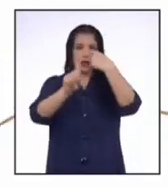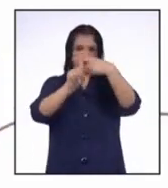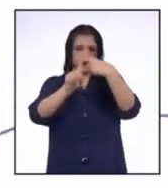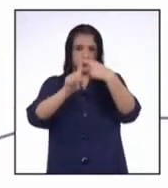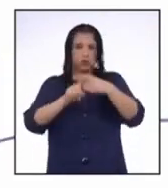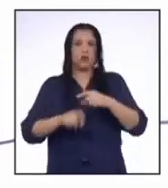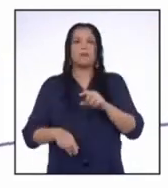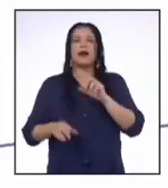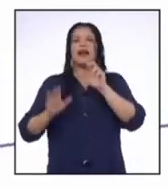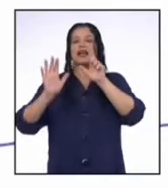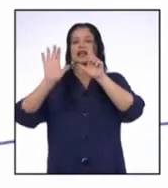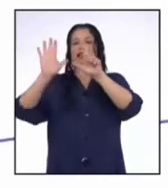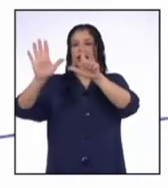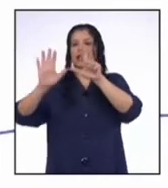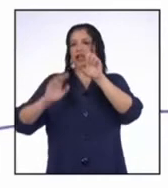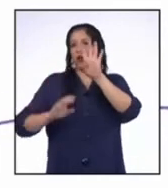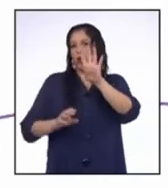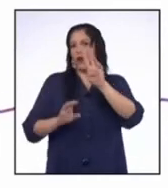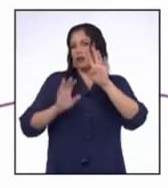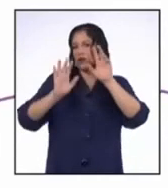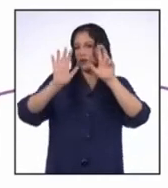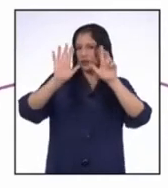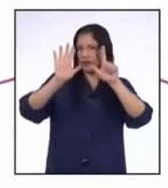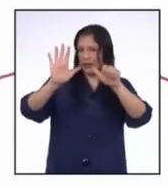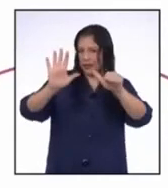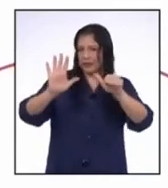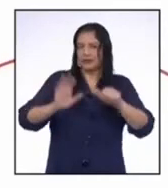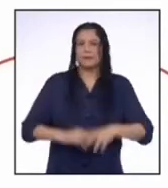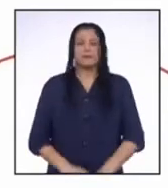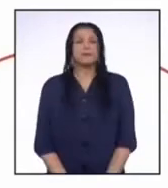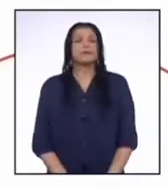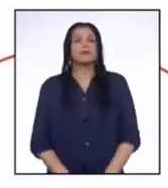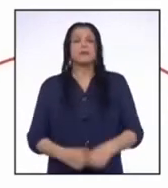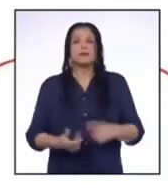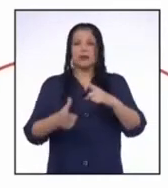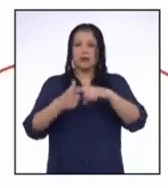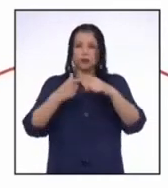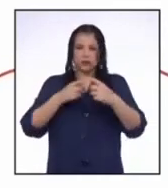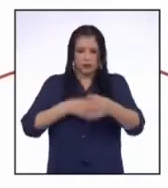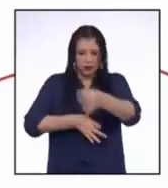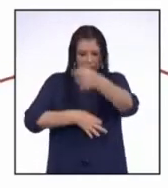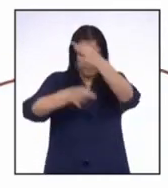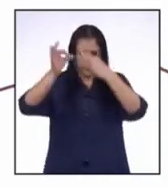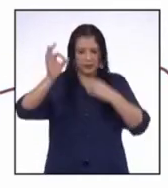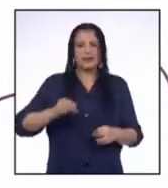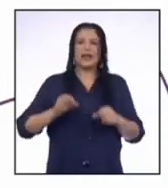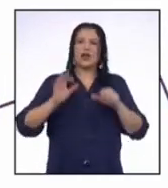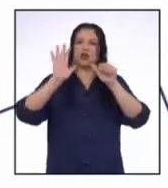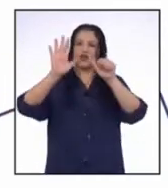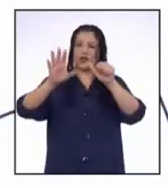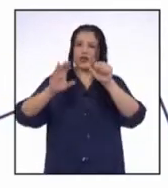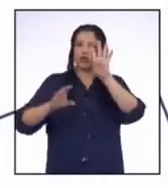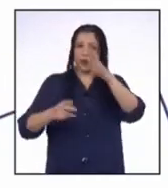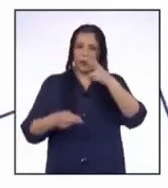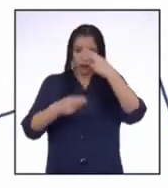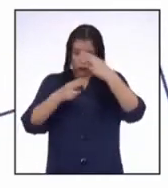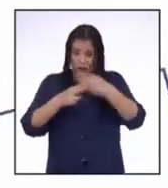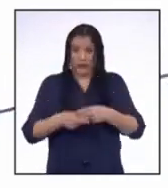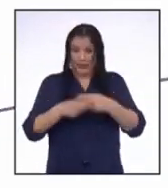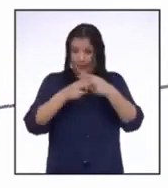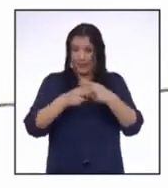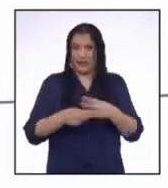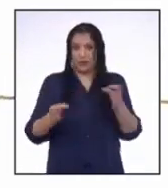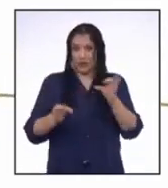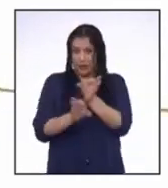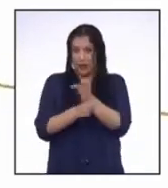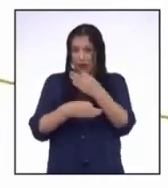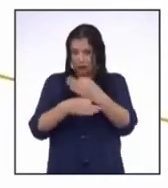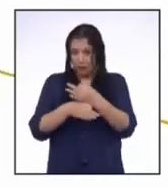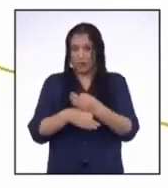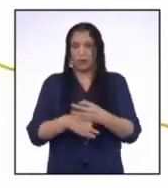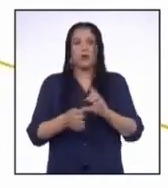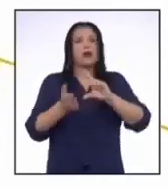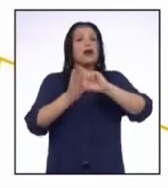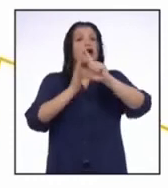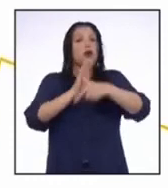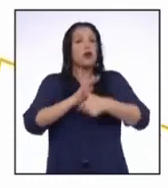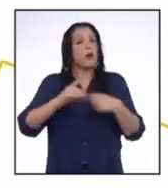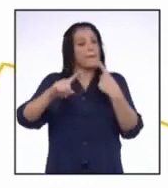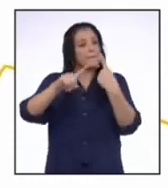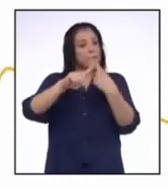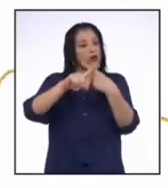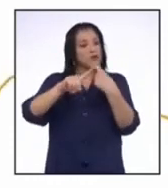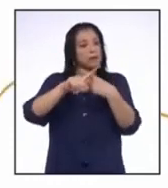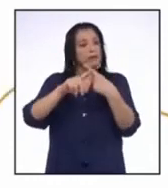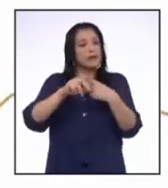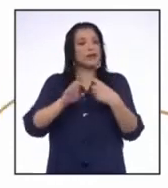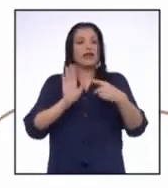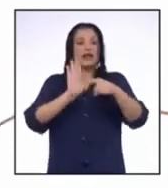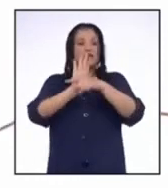número 746. Entonces, reemplacé los 64 kilos de Ofelia en la fórmula. Luego, multipliqué y